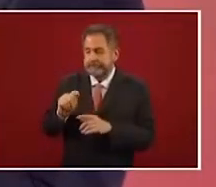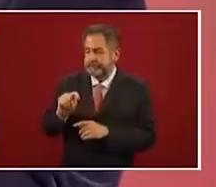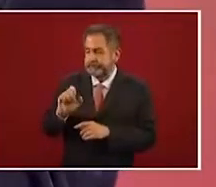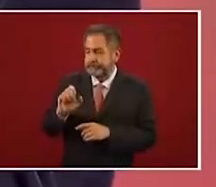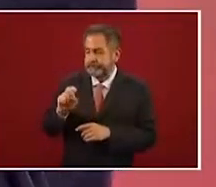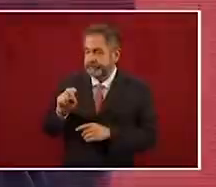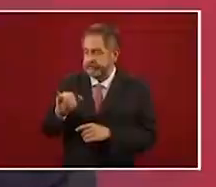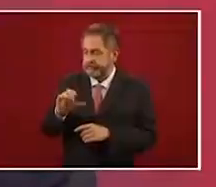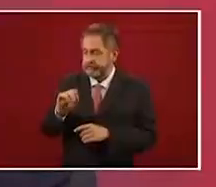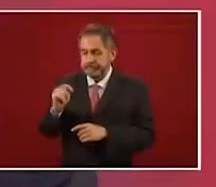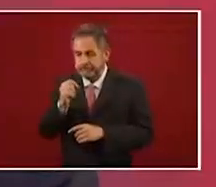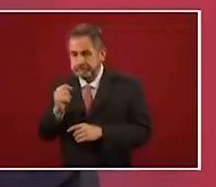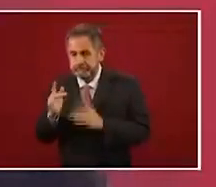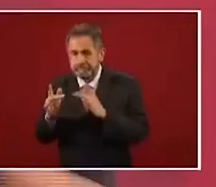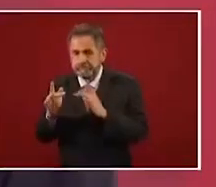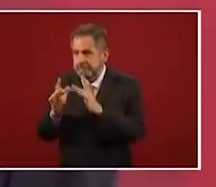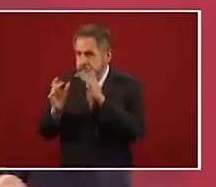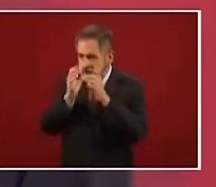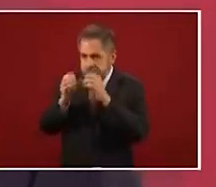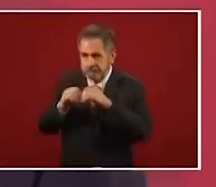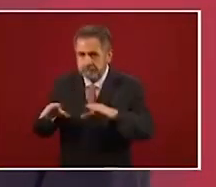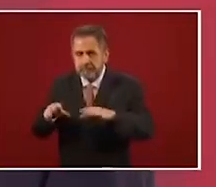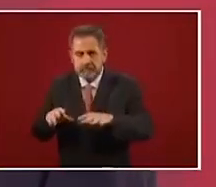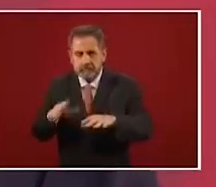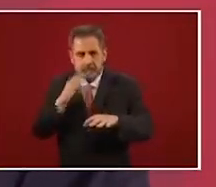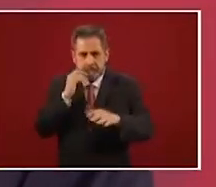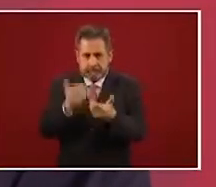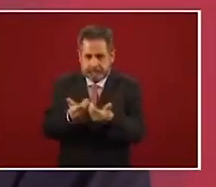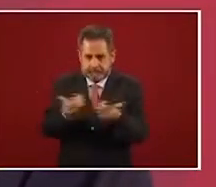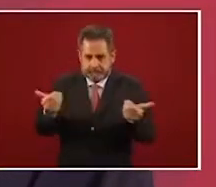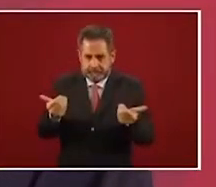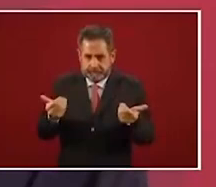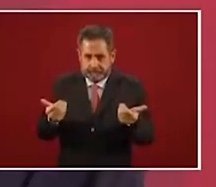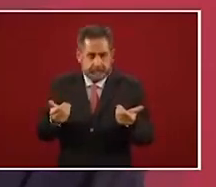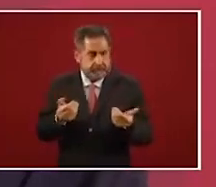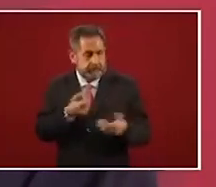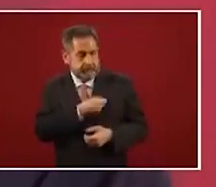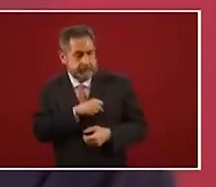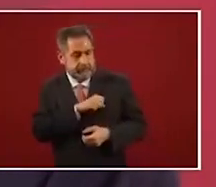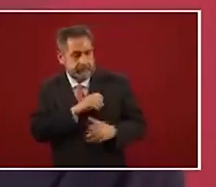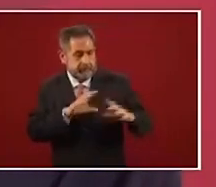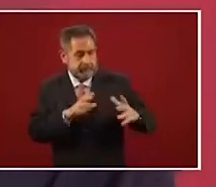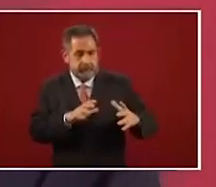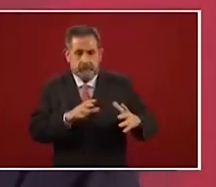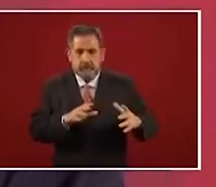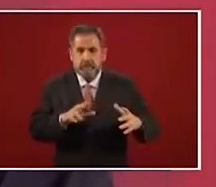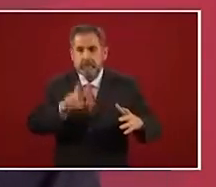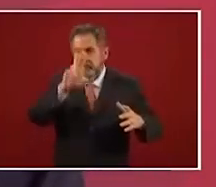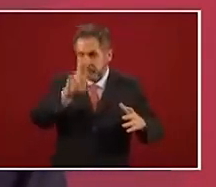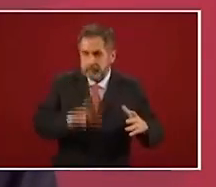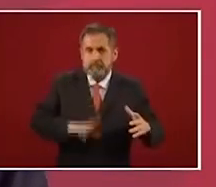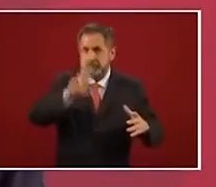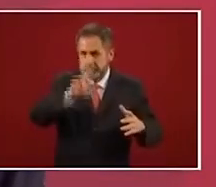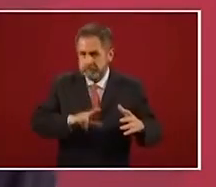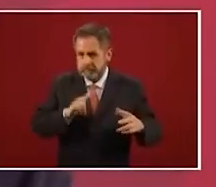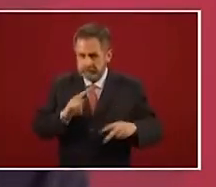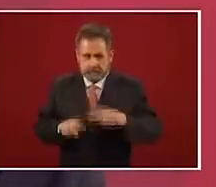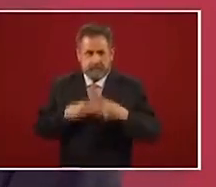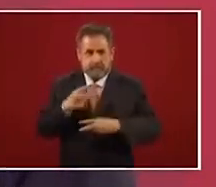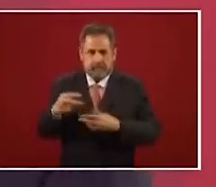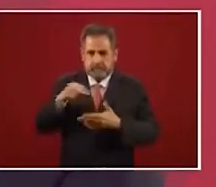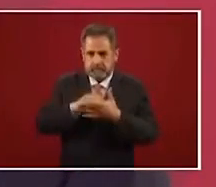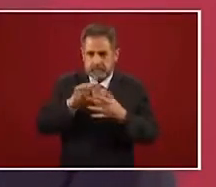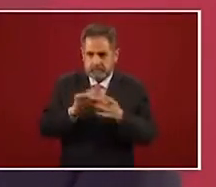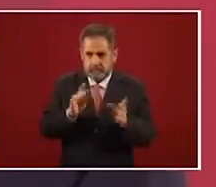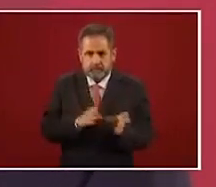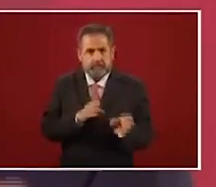y eso incluye la comunicación social. Entonces, no queremos mezclar el pulso de la salud de los martes o las oportunidades que nos dé el presidente de venir aquí con